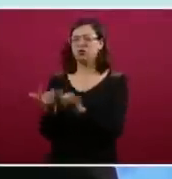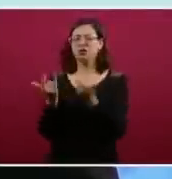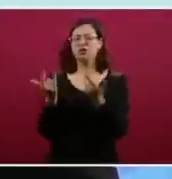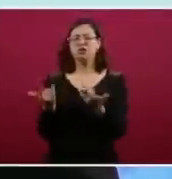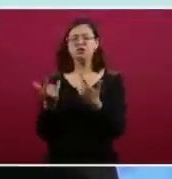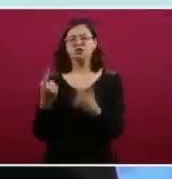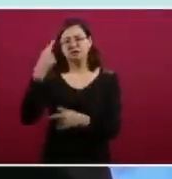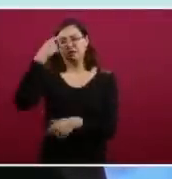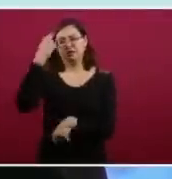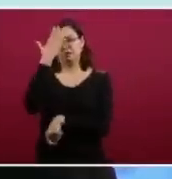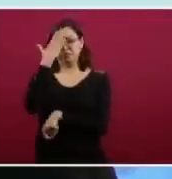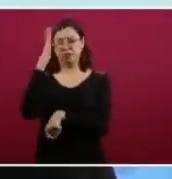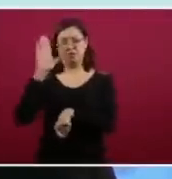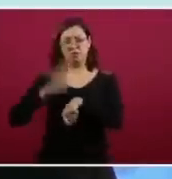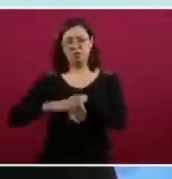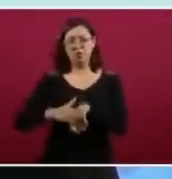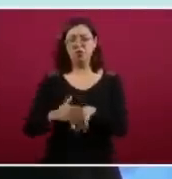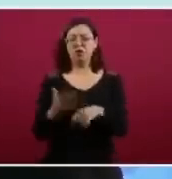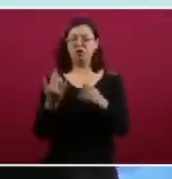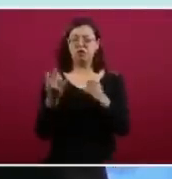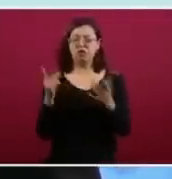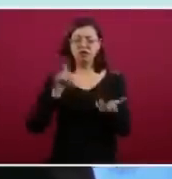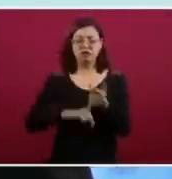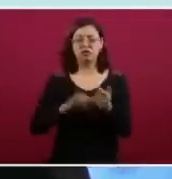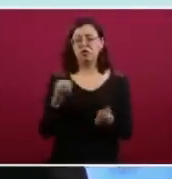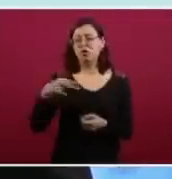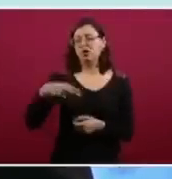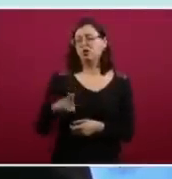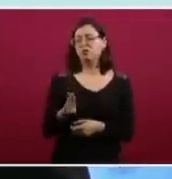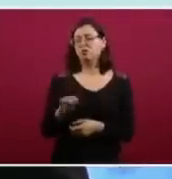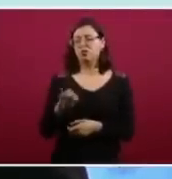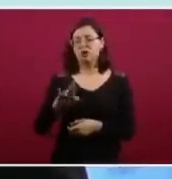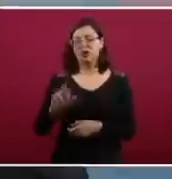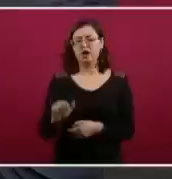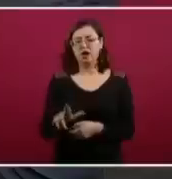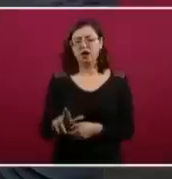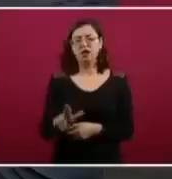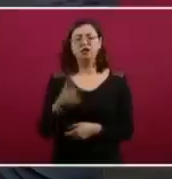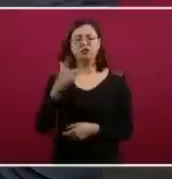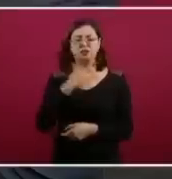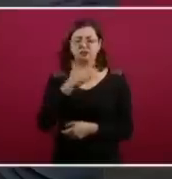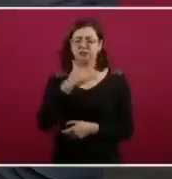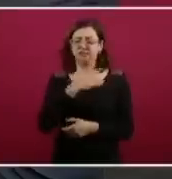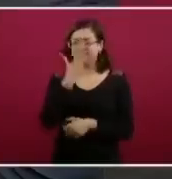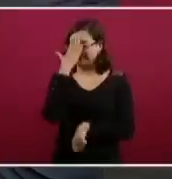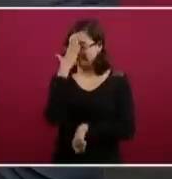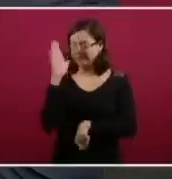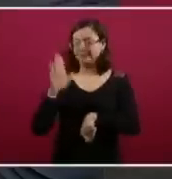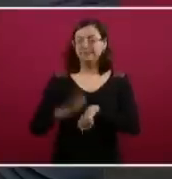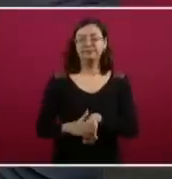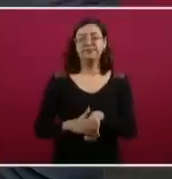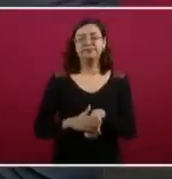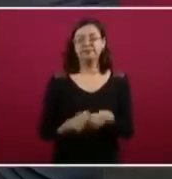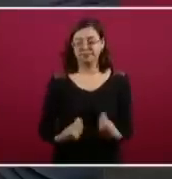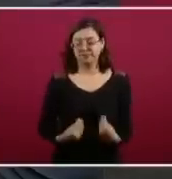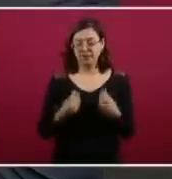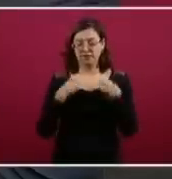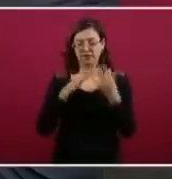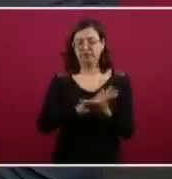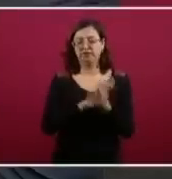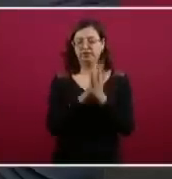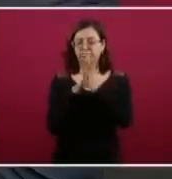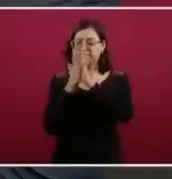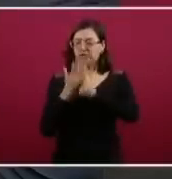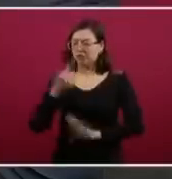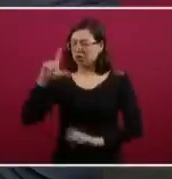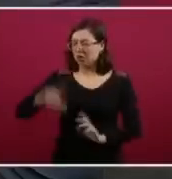que tenemos muy presentes en el NI Mujeres y que nos llevamos en el corazón. Son historias que nos transformaron la vida como